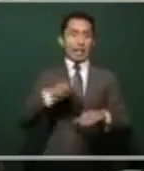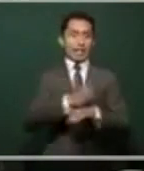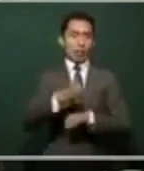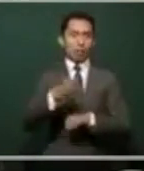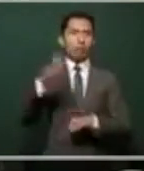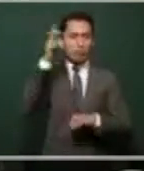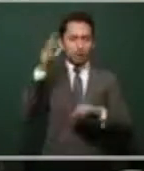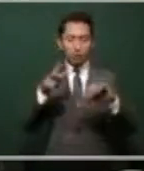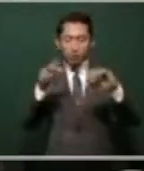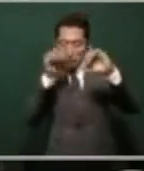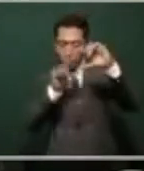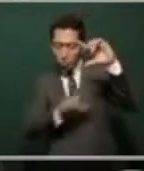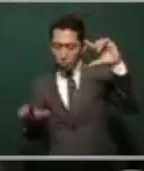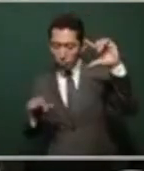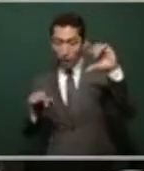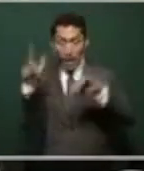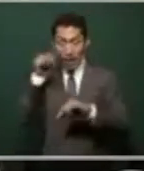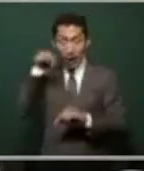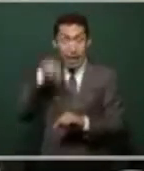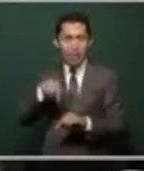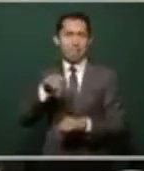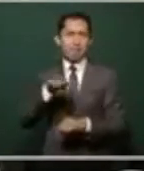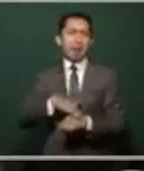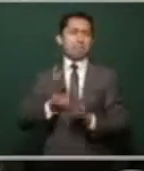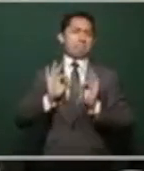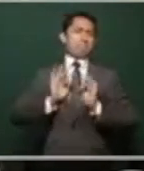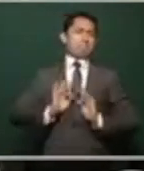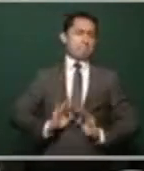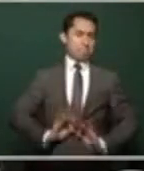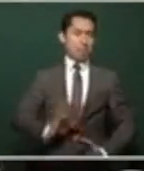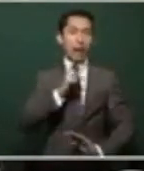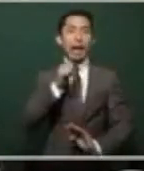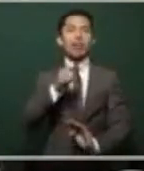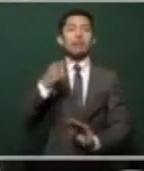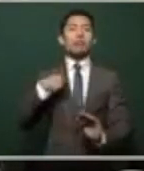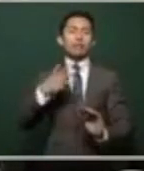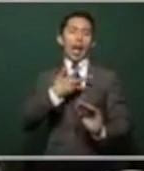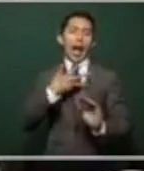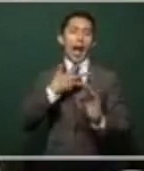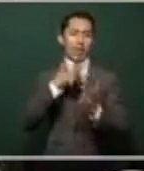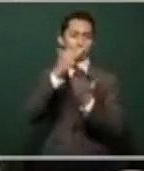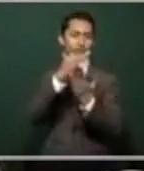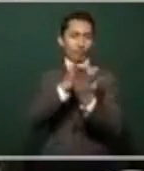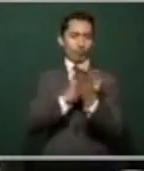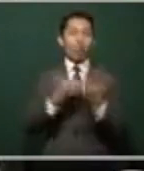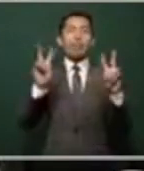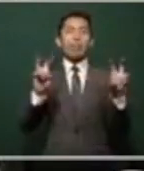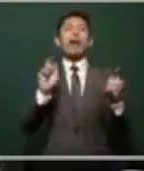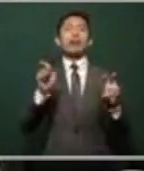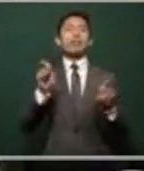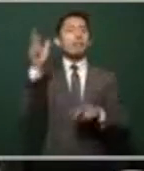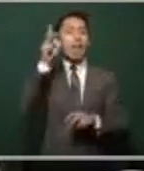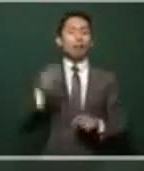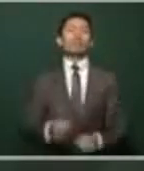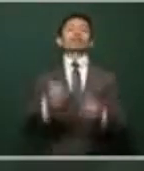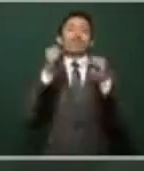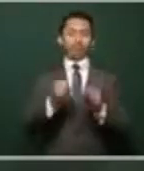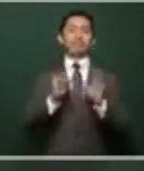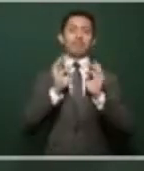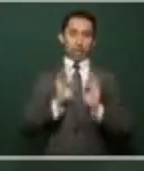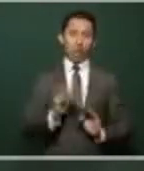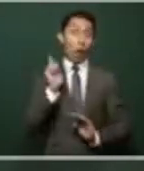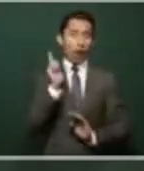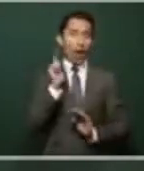del país. Esta es una parte más de la estrategia Hidalgo Seguro, que ya muchos conocen, que engloba muchos aspectos, hoy no los voy